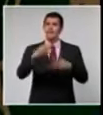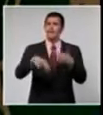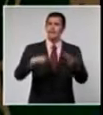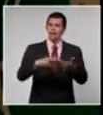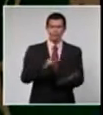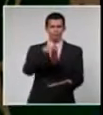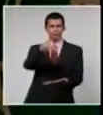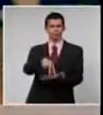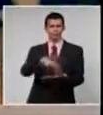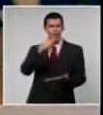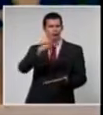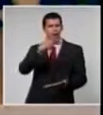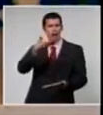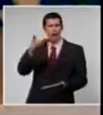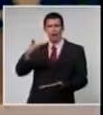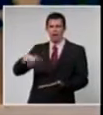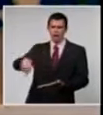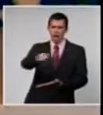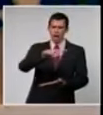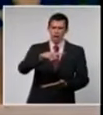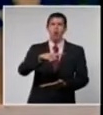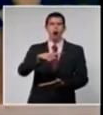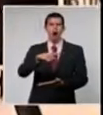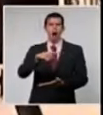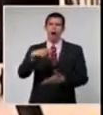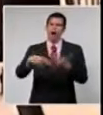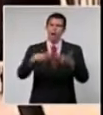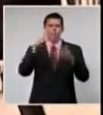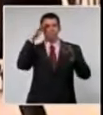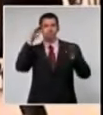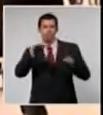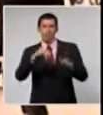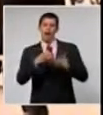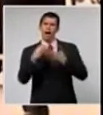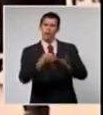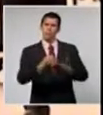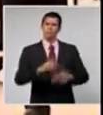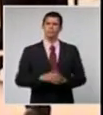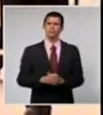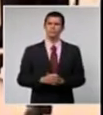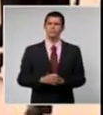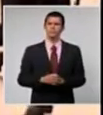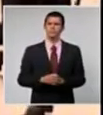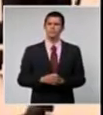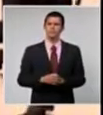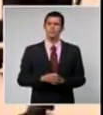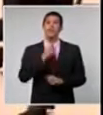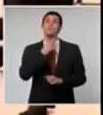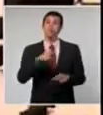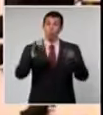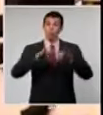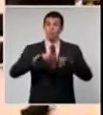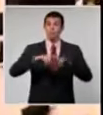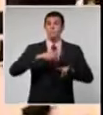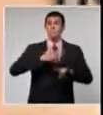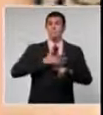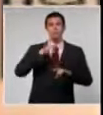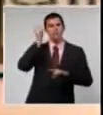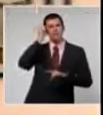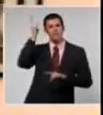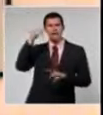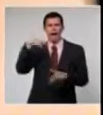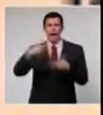revolución social. En su casa, la Universidad Popular José Martí, entre los años 1925 y 1927, donde no solo se